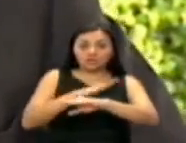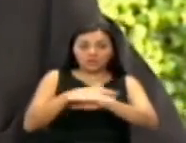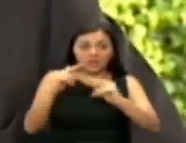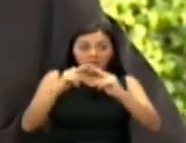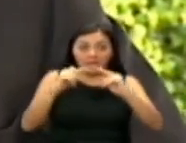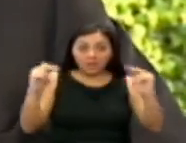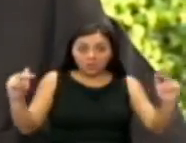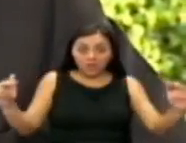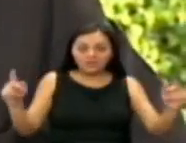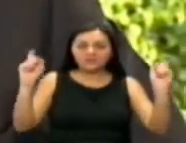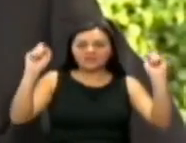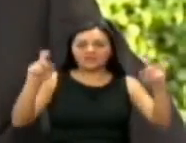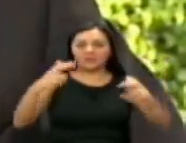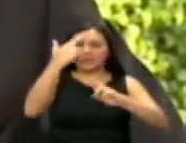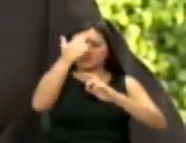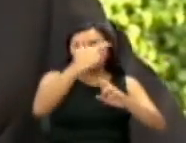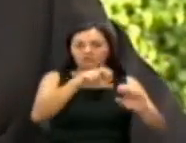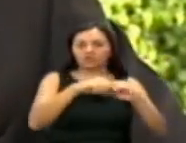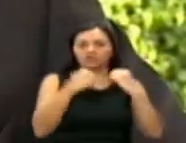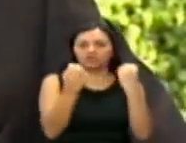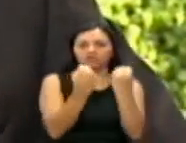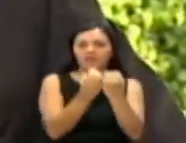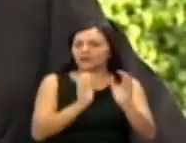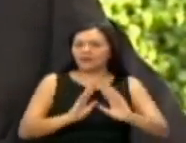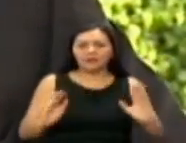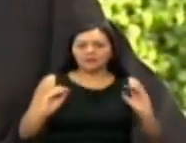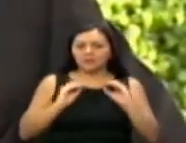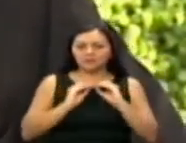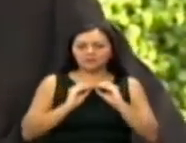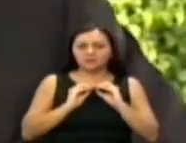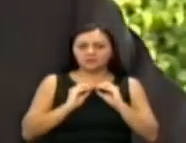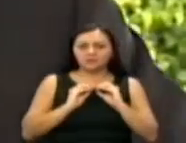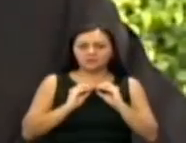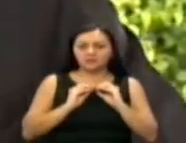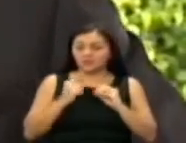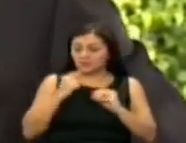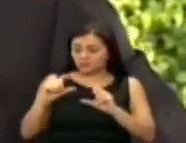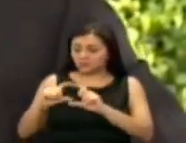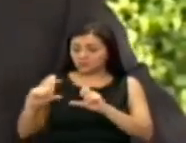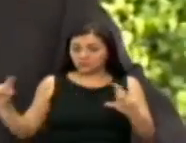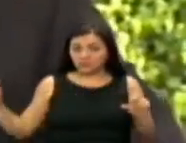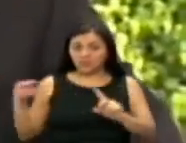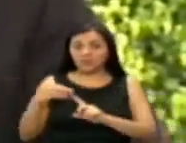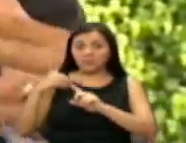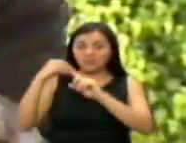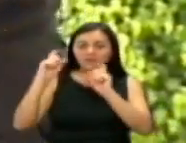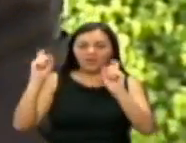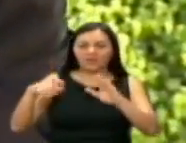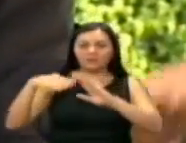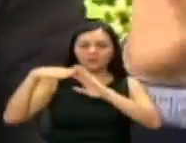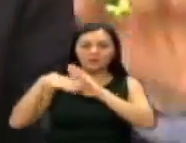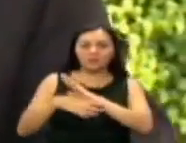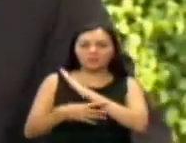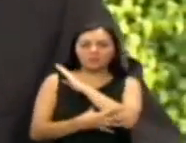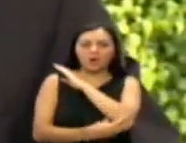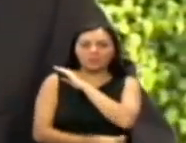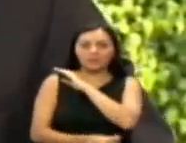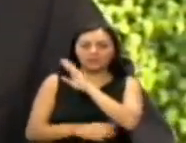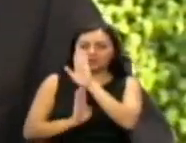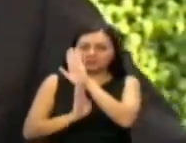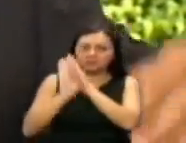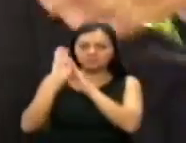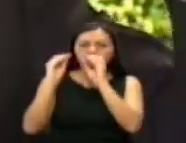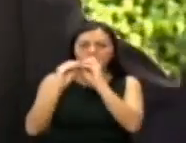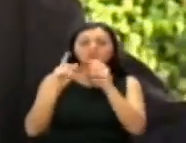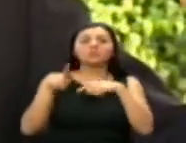deber de los países en vía de desarrollo es eliminar la pobreza. Eso se lo dice textualmente la encíclica. Y para eso necesitamos nuestro recurso natural.